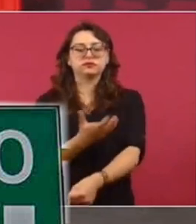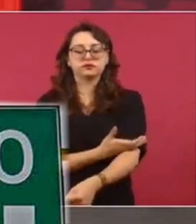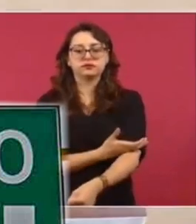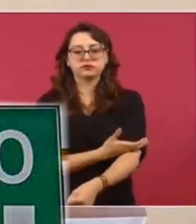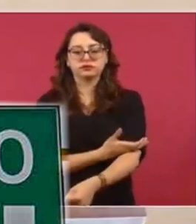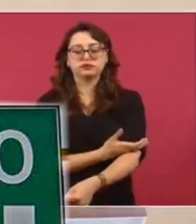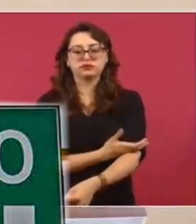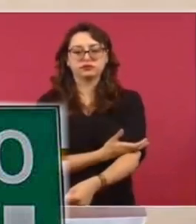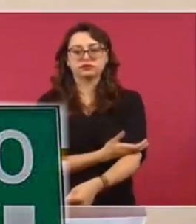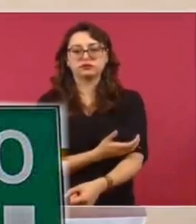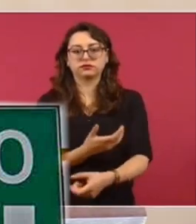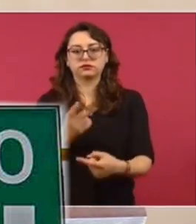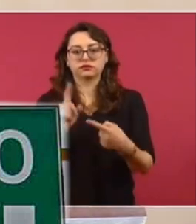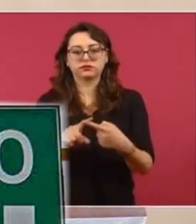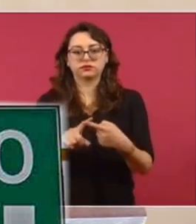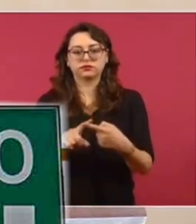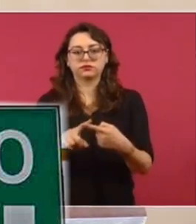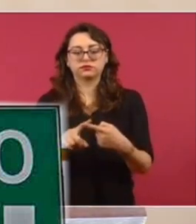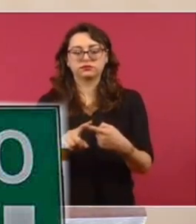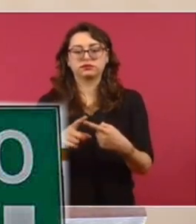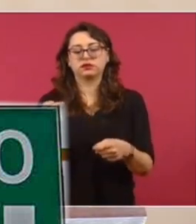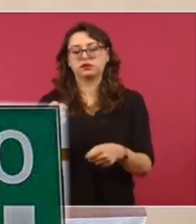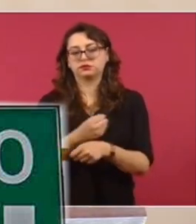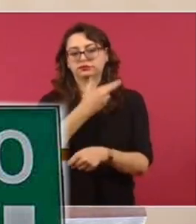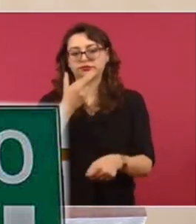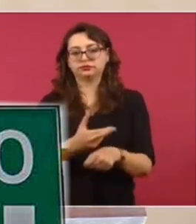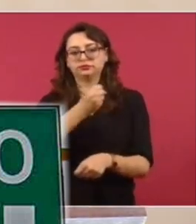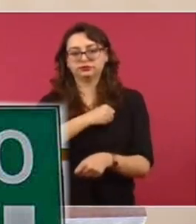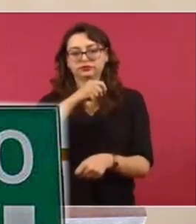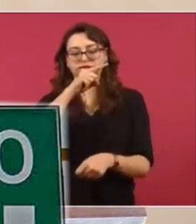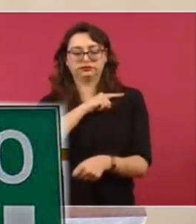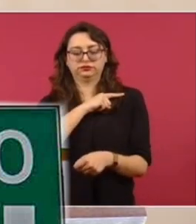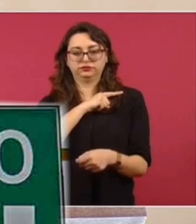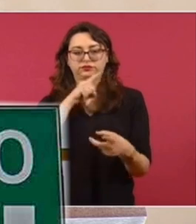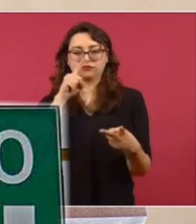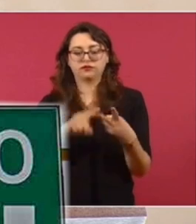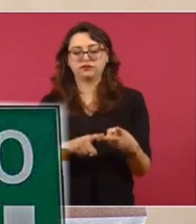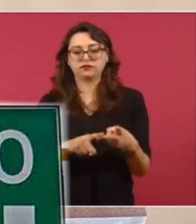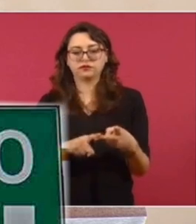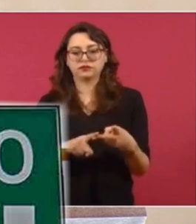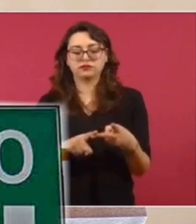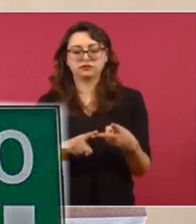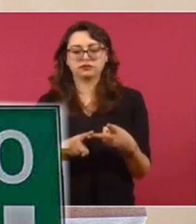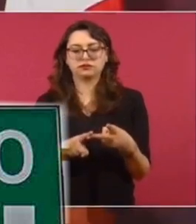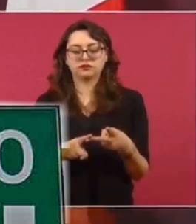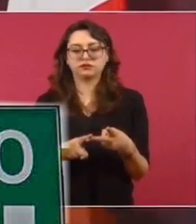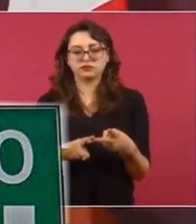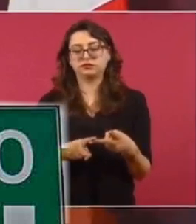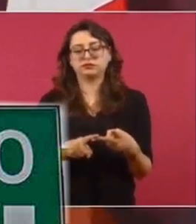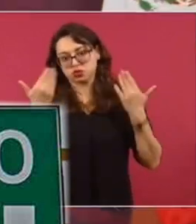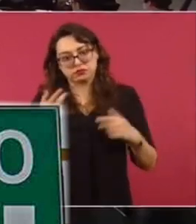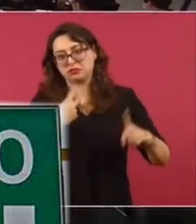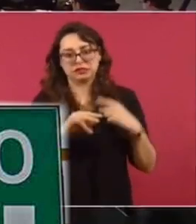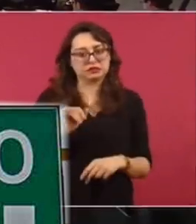y se van a quedar allá el secretario de Salud, Jorge Alcocer, y Zoé